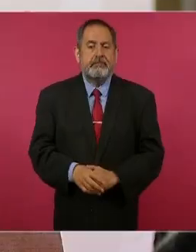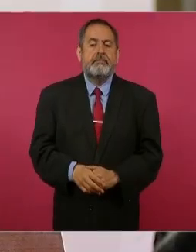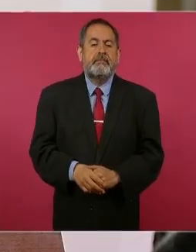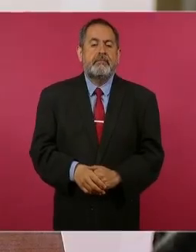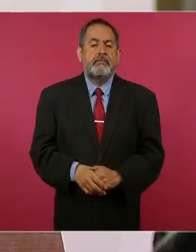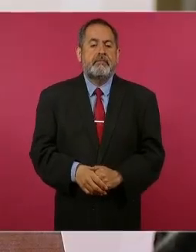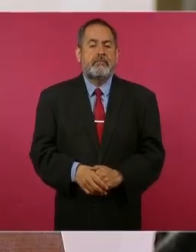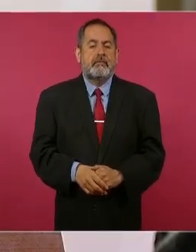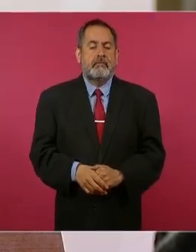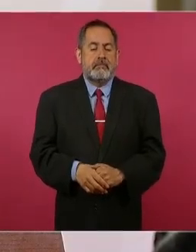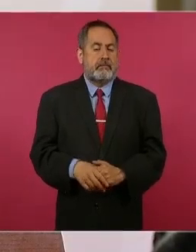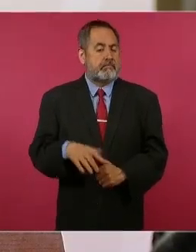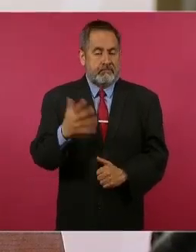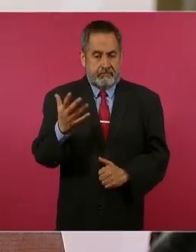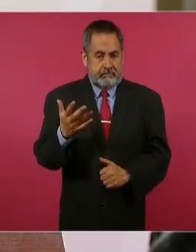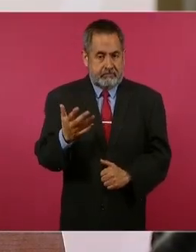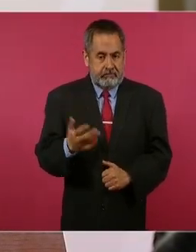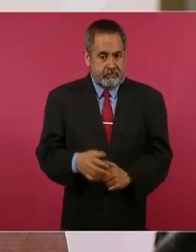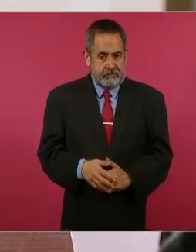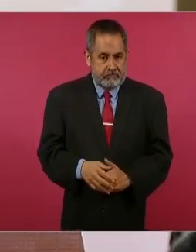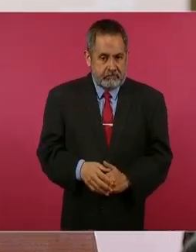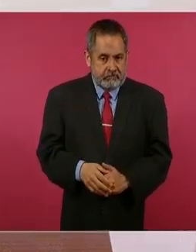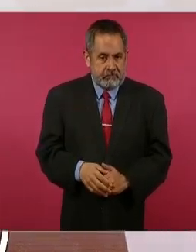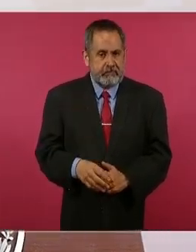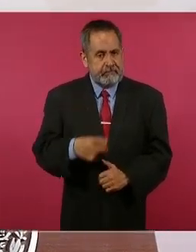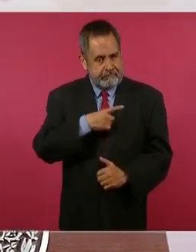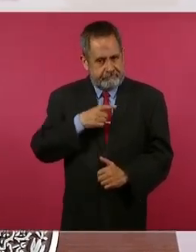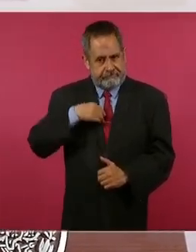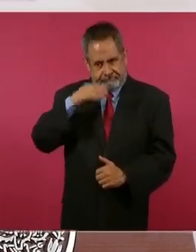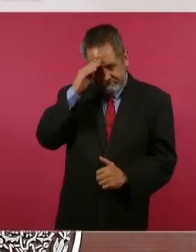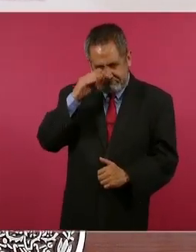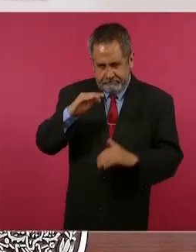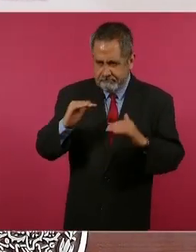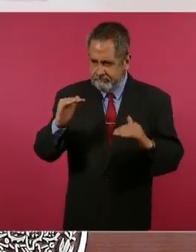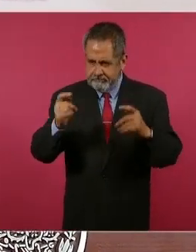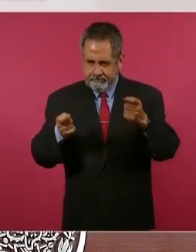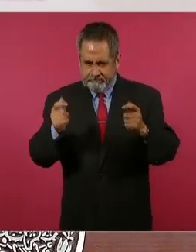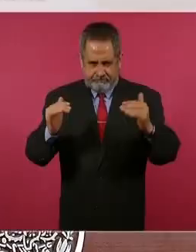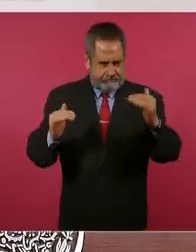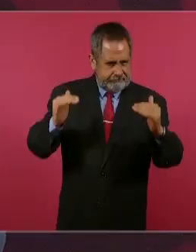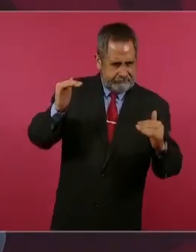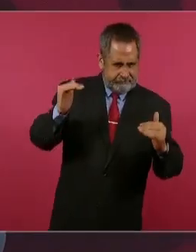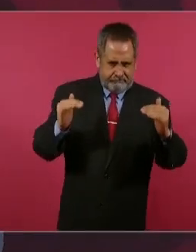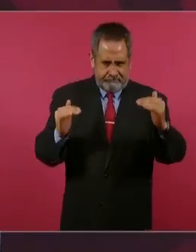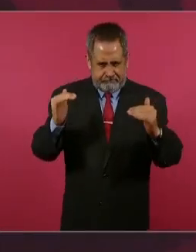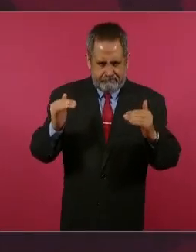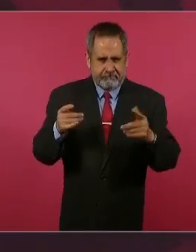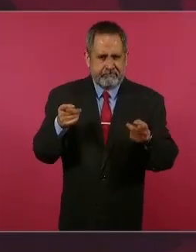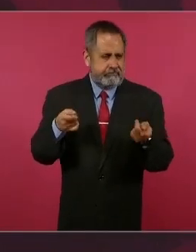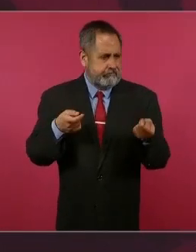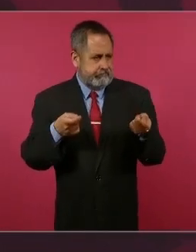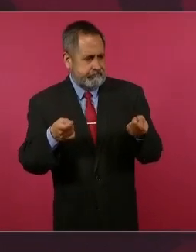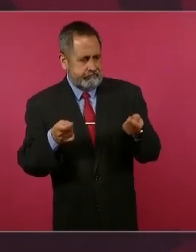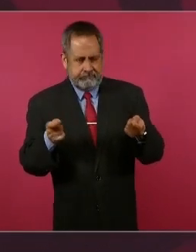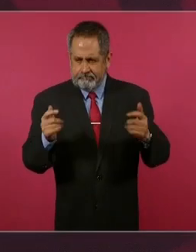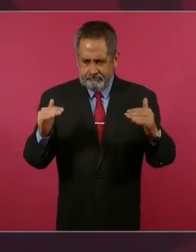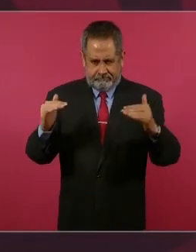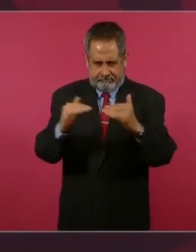entonces, hay que buscar los contrapesos, precisamente,